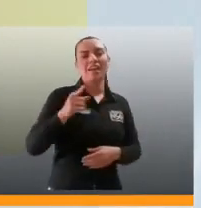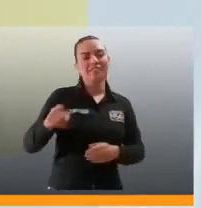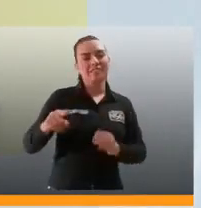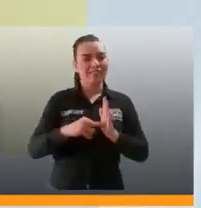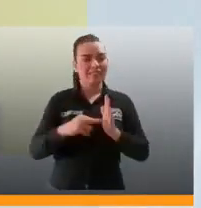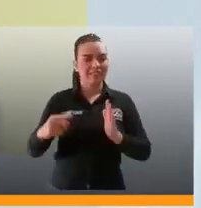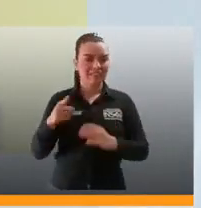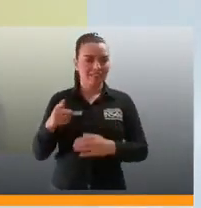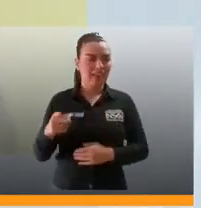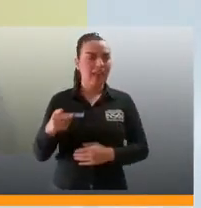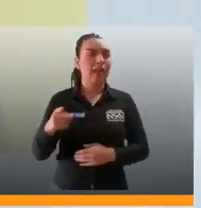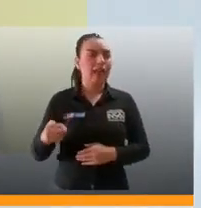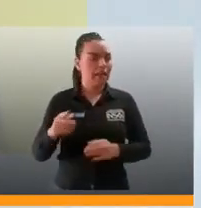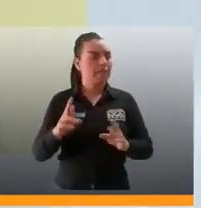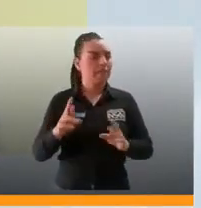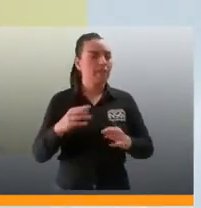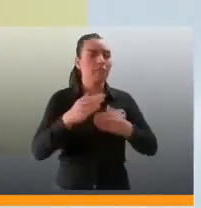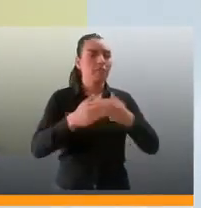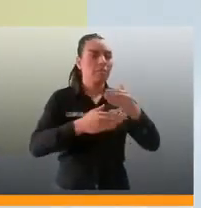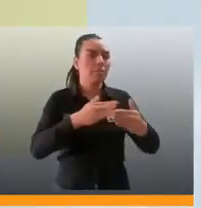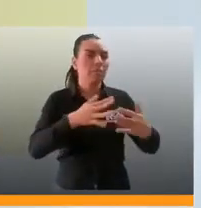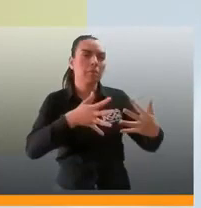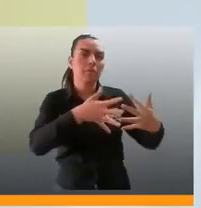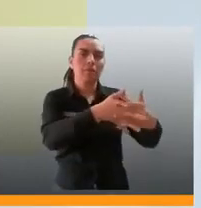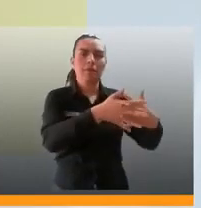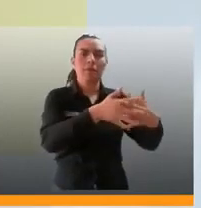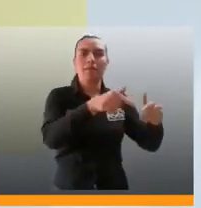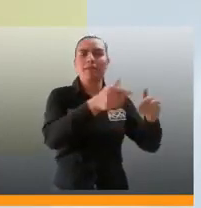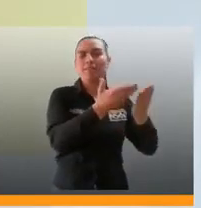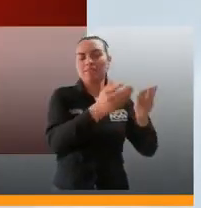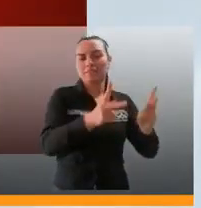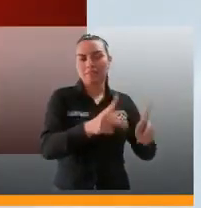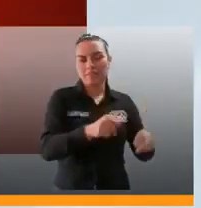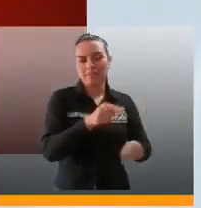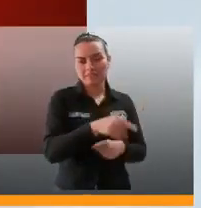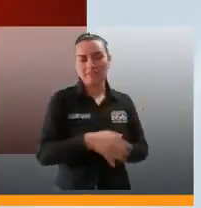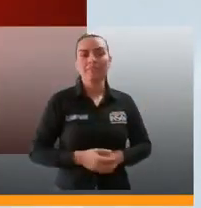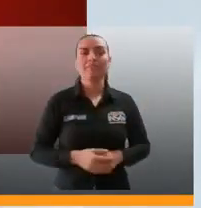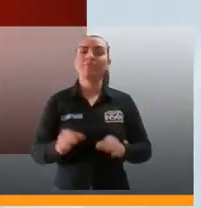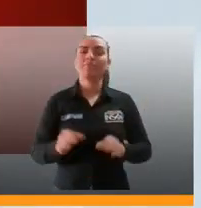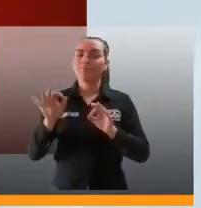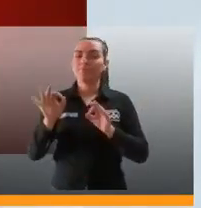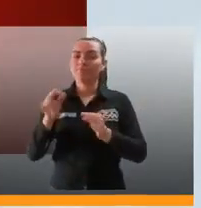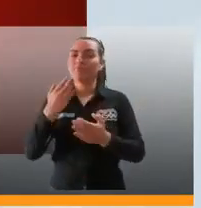más ese proceso en el estudiante. Excelente, muchas